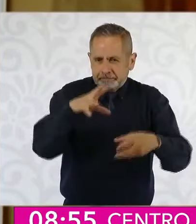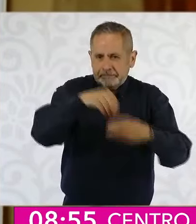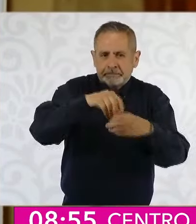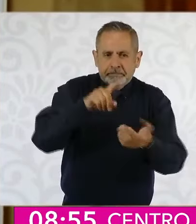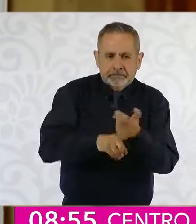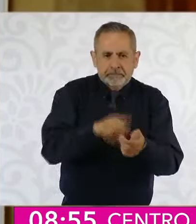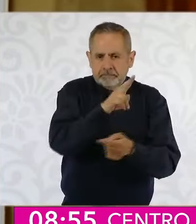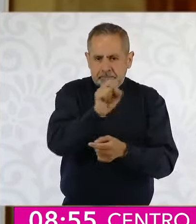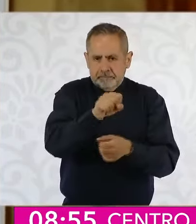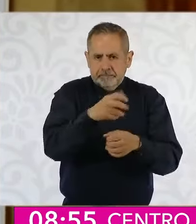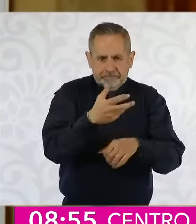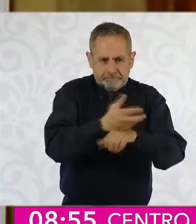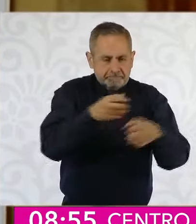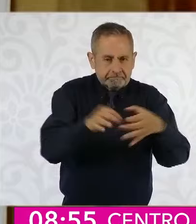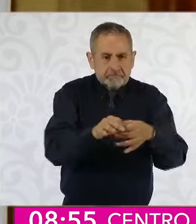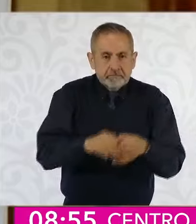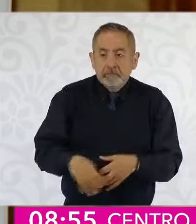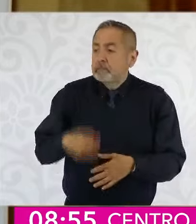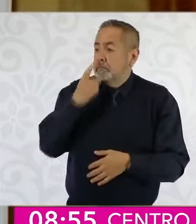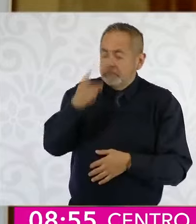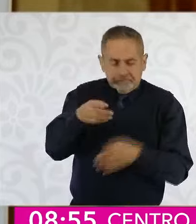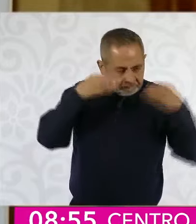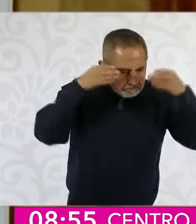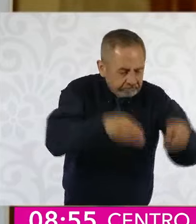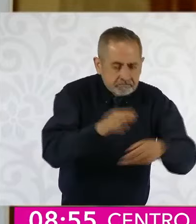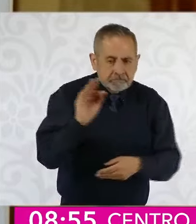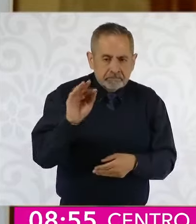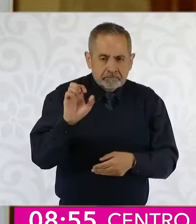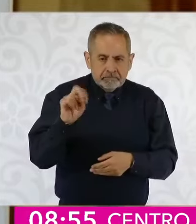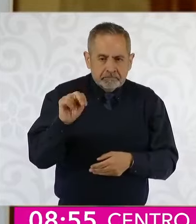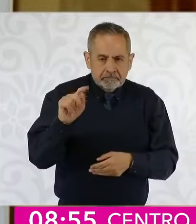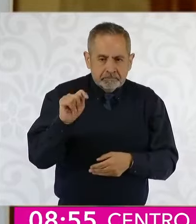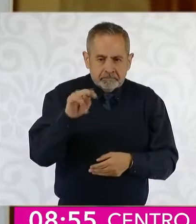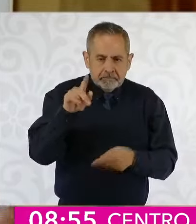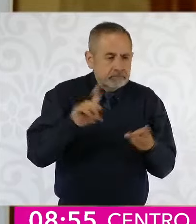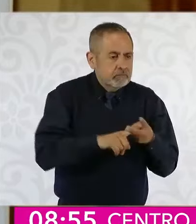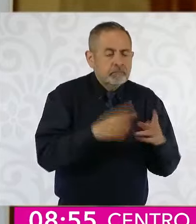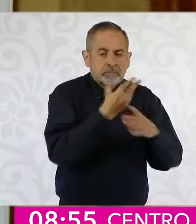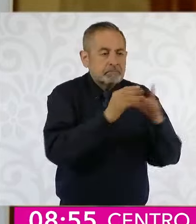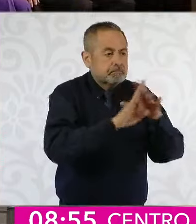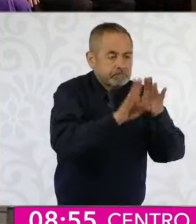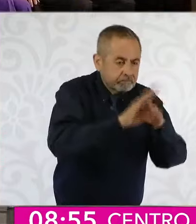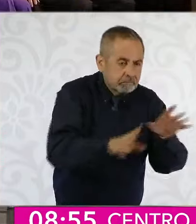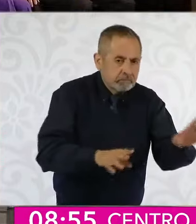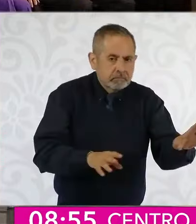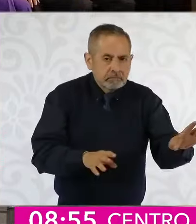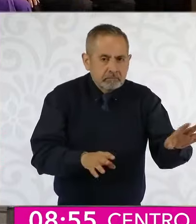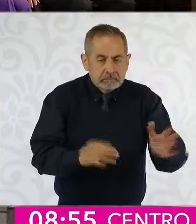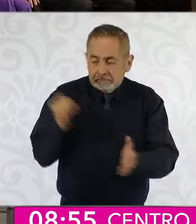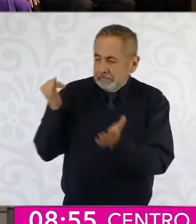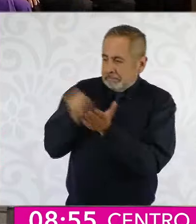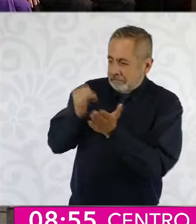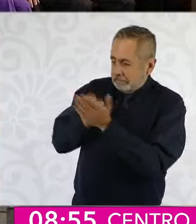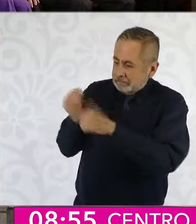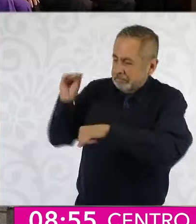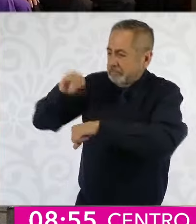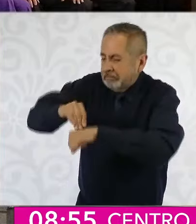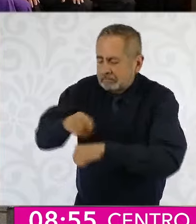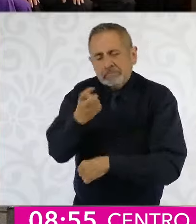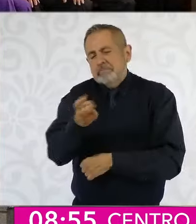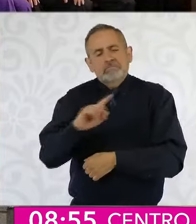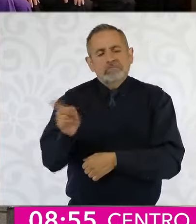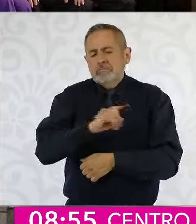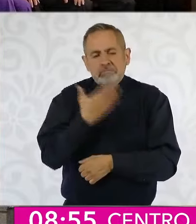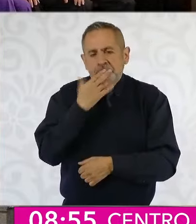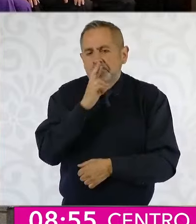desplegado en el que dice hay que trabajar en fentanilo, hay que trabajar en migración, pero los aranceles no son la